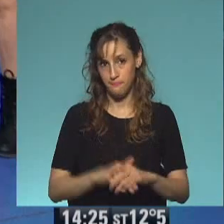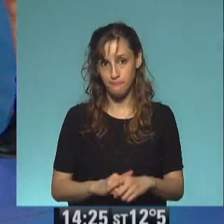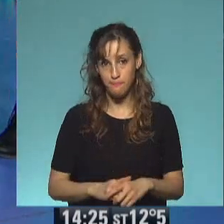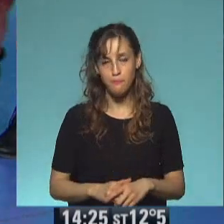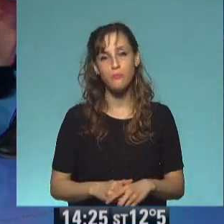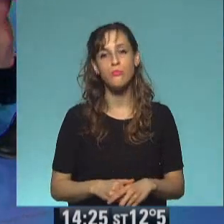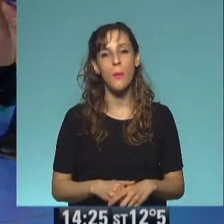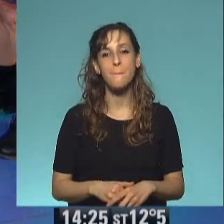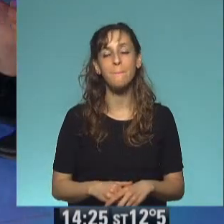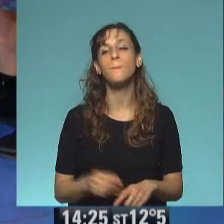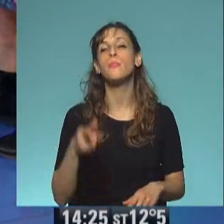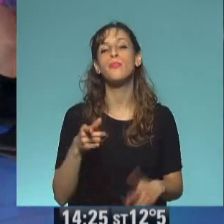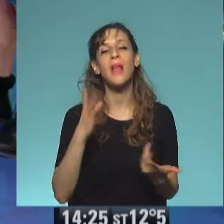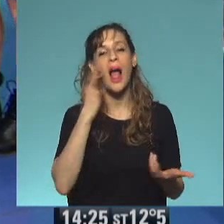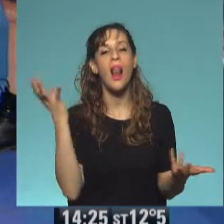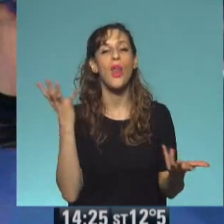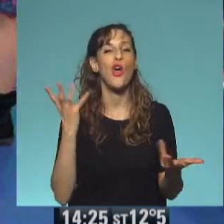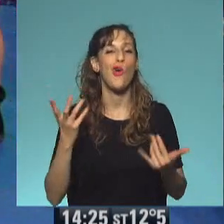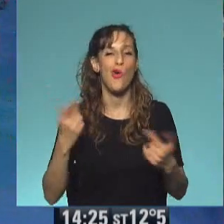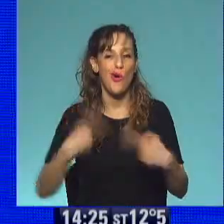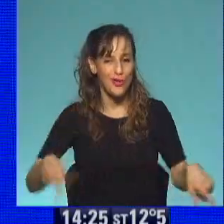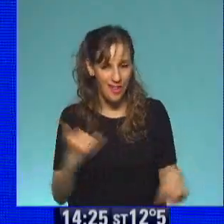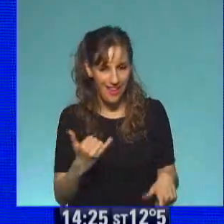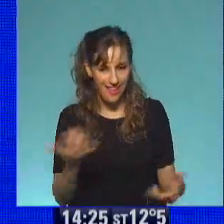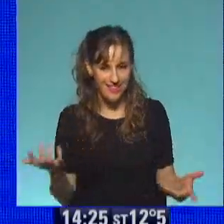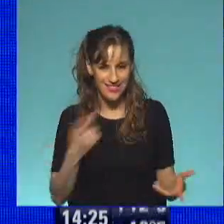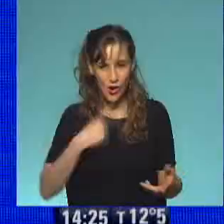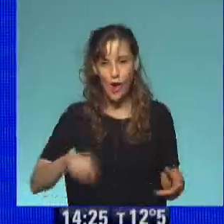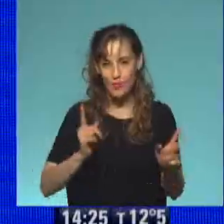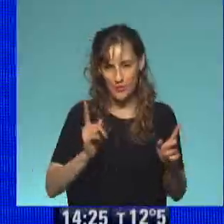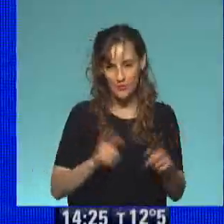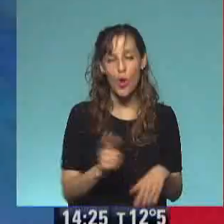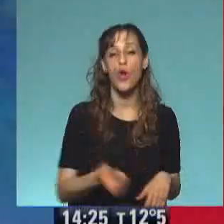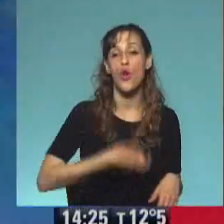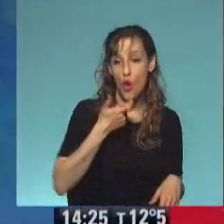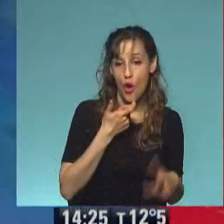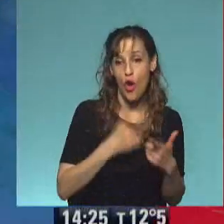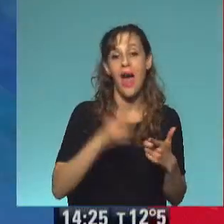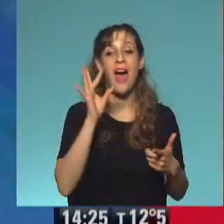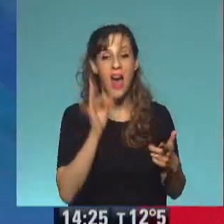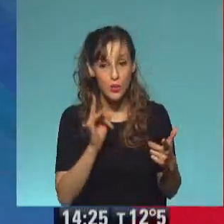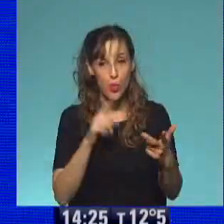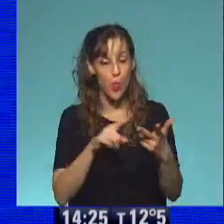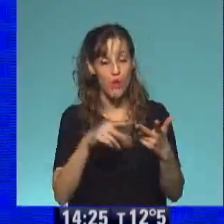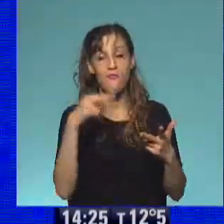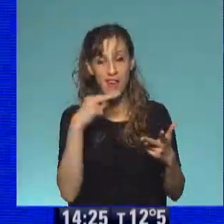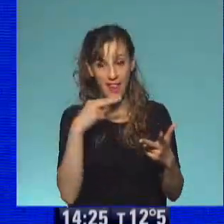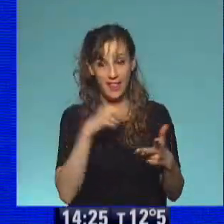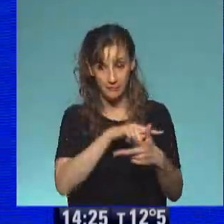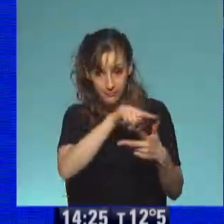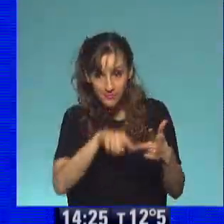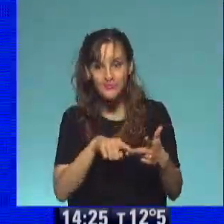chicle. No, algo que consigamos cosas de esos colores. Bien, rojo, azul y verde. Y verde. Si abre la